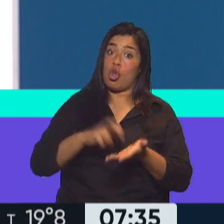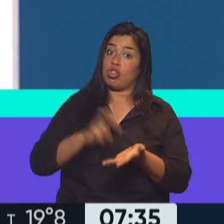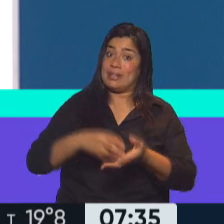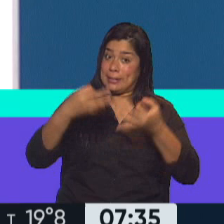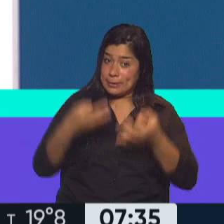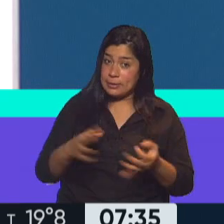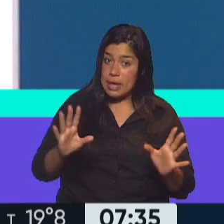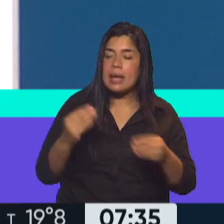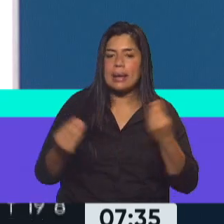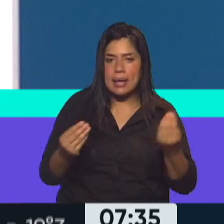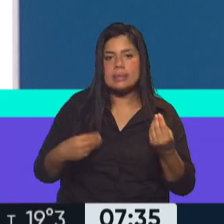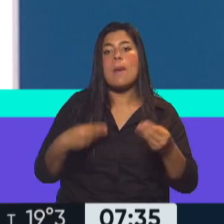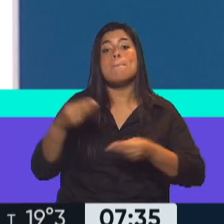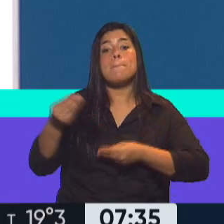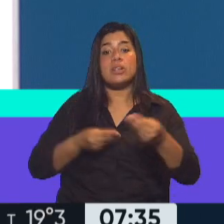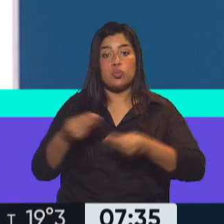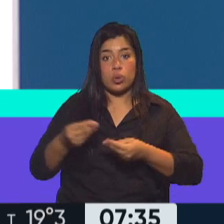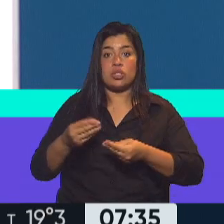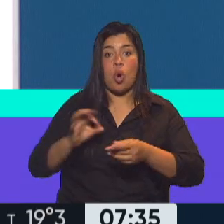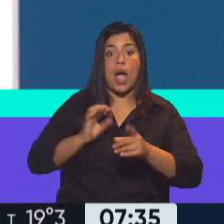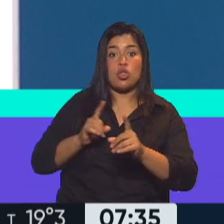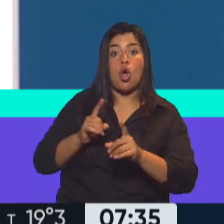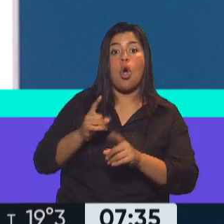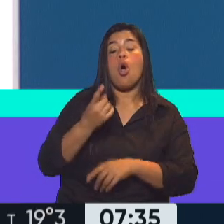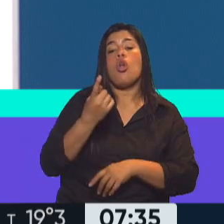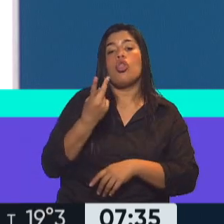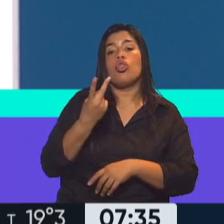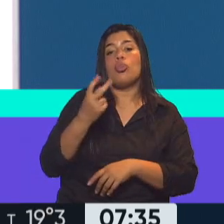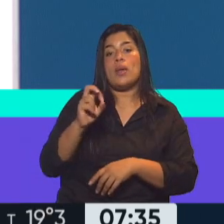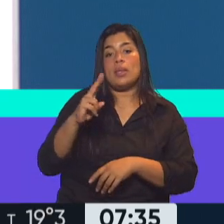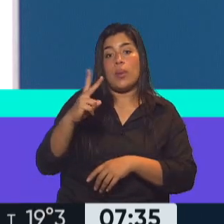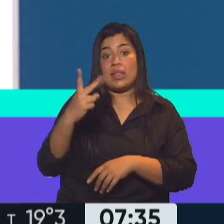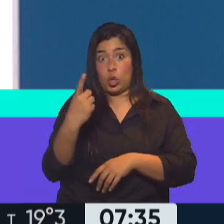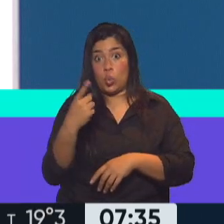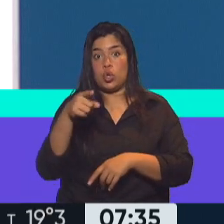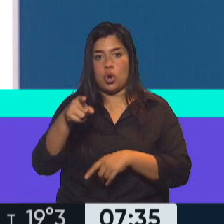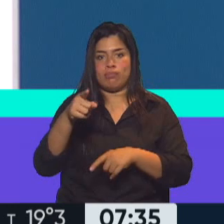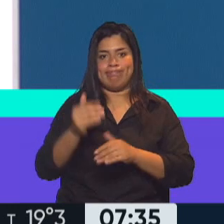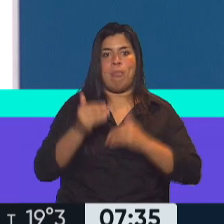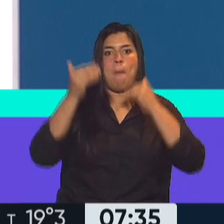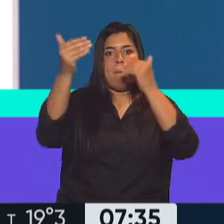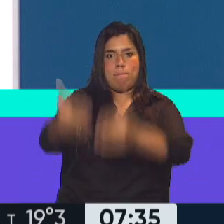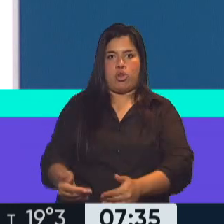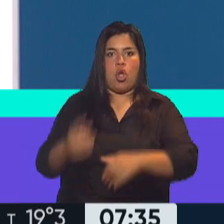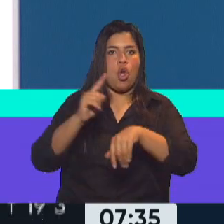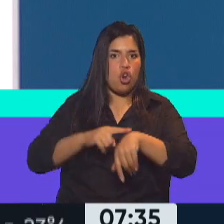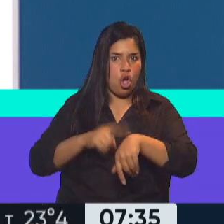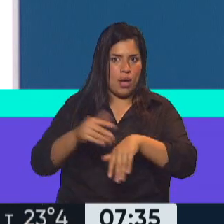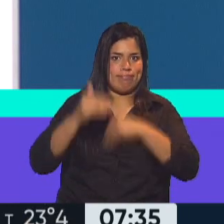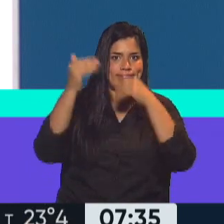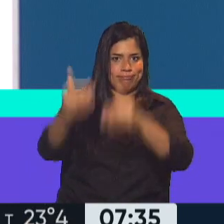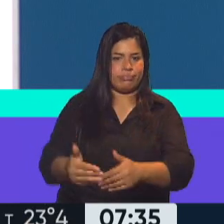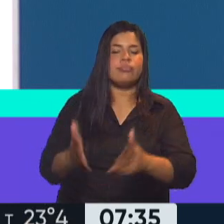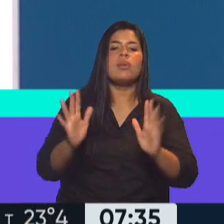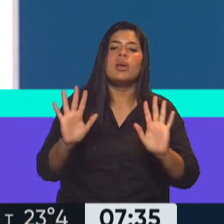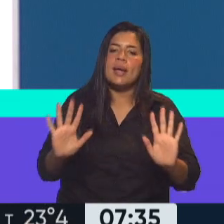se prorrogó el presupuesto 2021. Es decir, el año que viene, como establece la ley de la Administración Financiera Nacional, va a